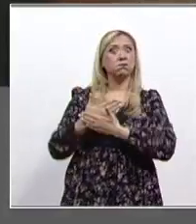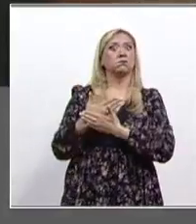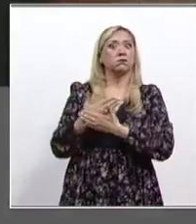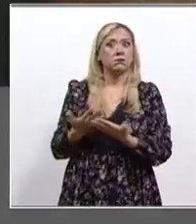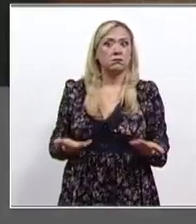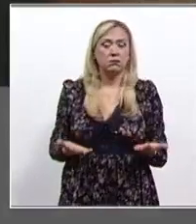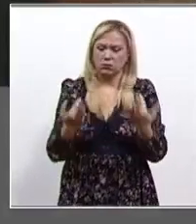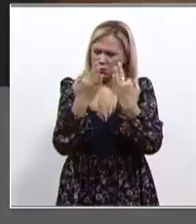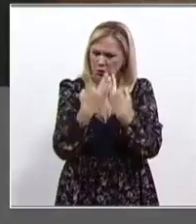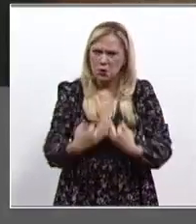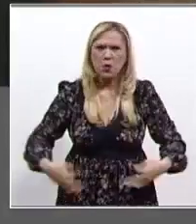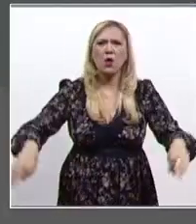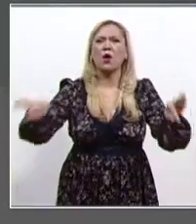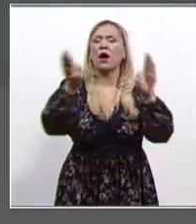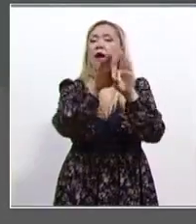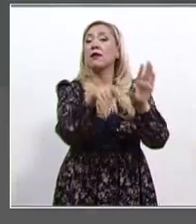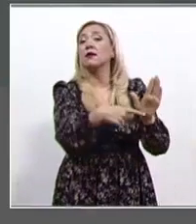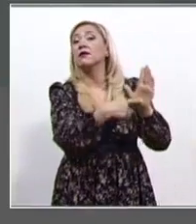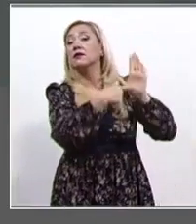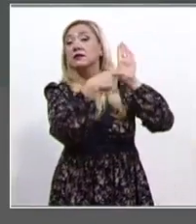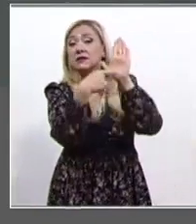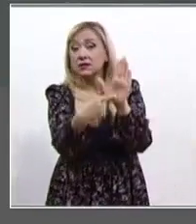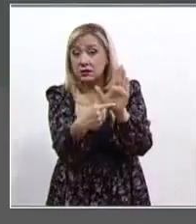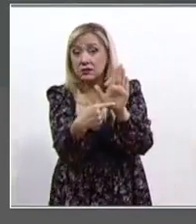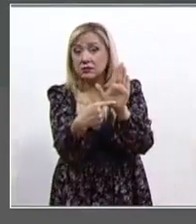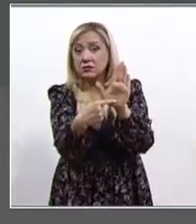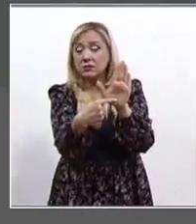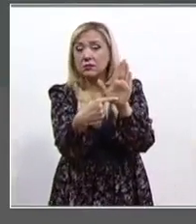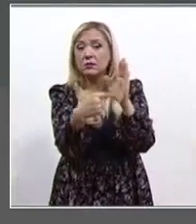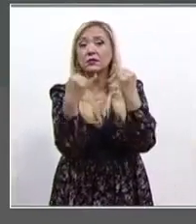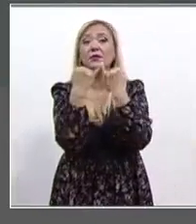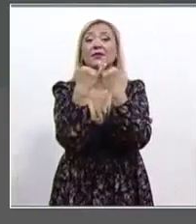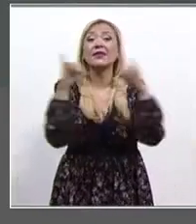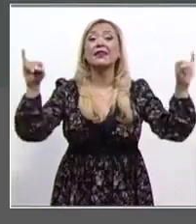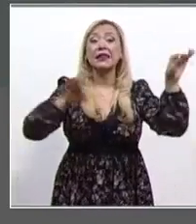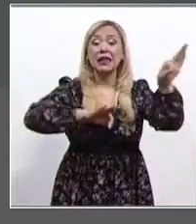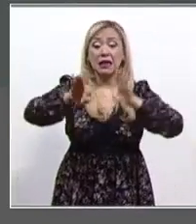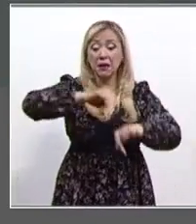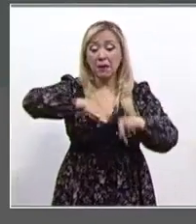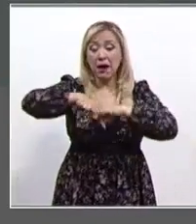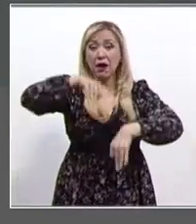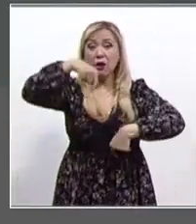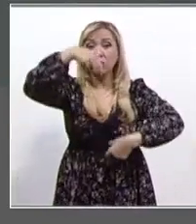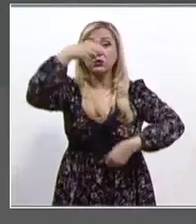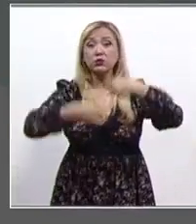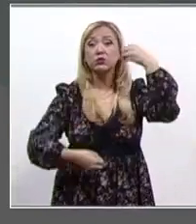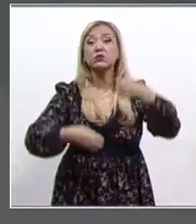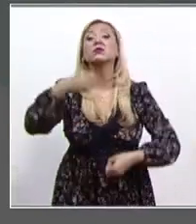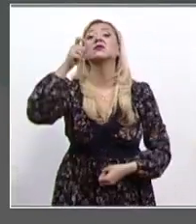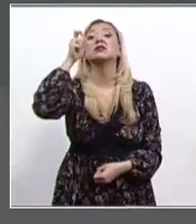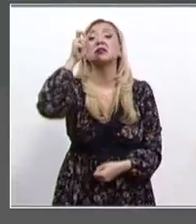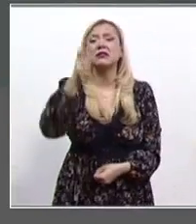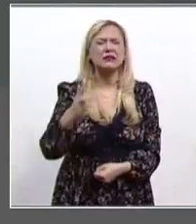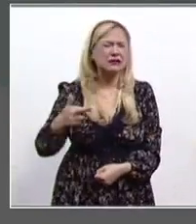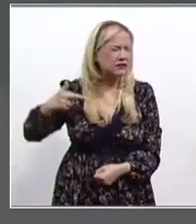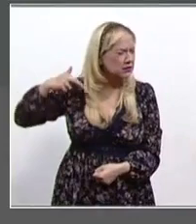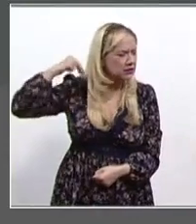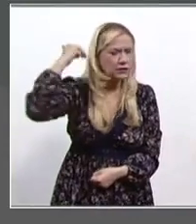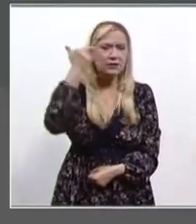fundamental subrayar que la independencia judicial es un valor